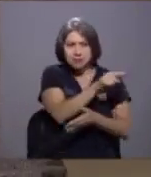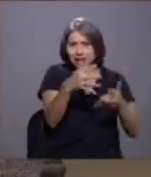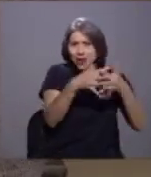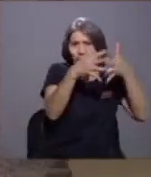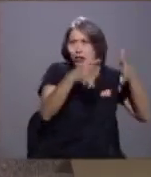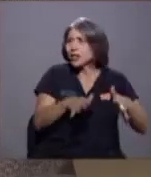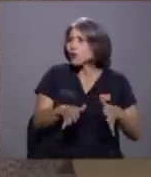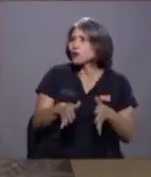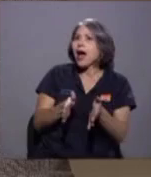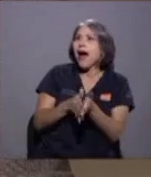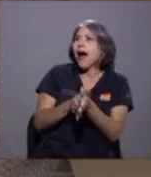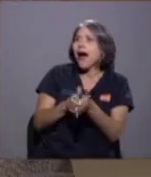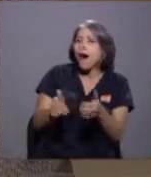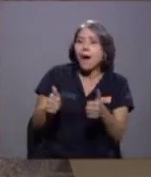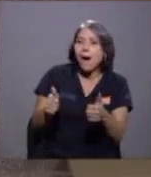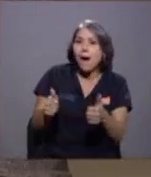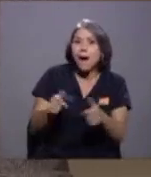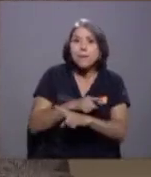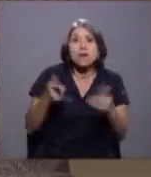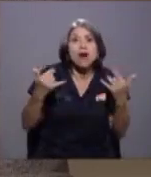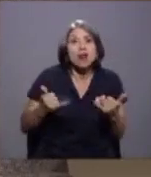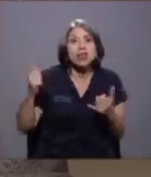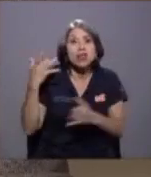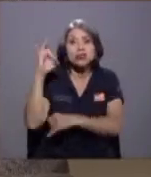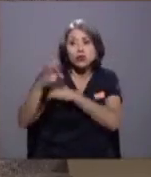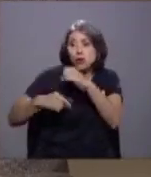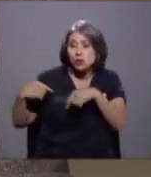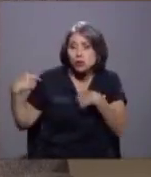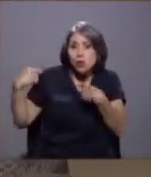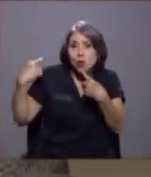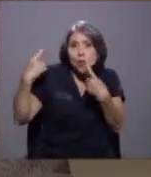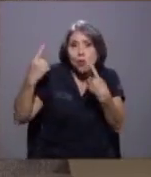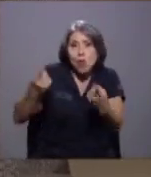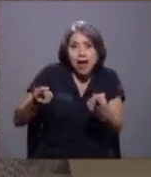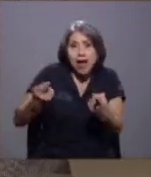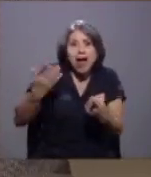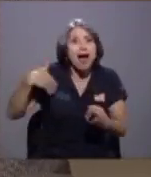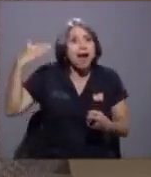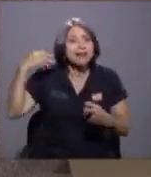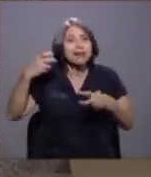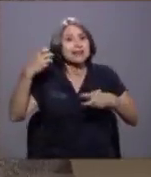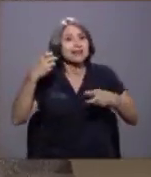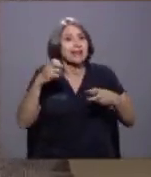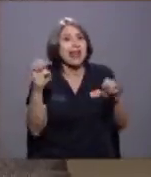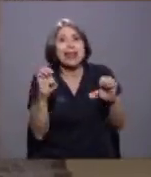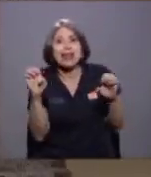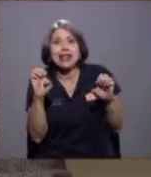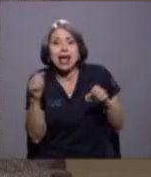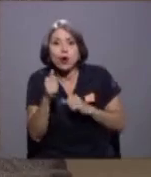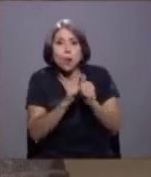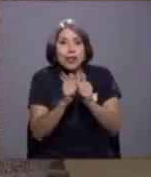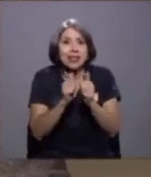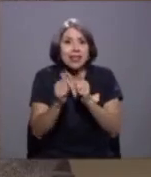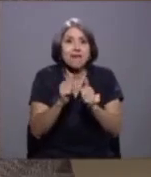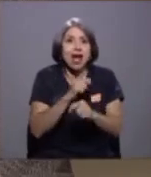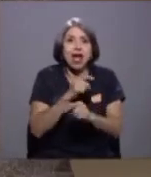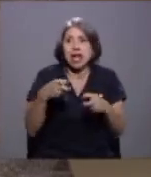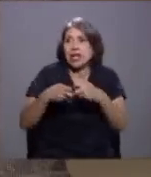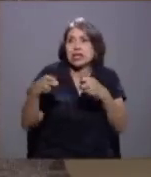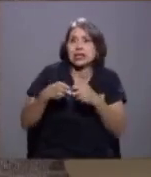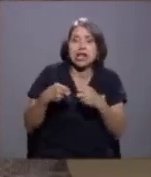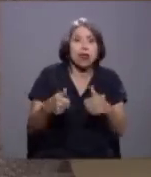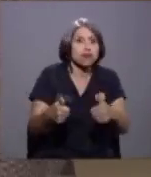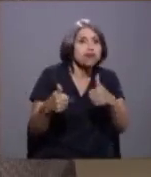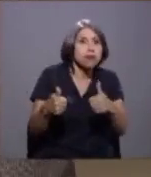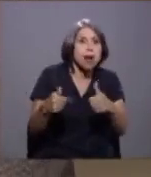estos 18 años pasamos de tener una energía muy competitiva a tener la energía más cara, como decía usted, de